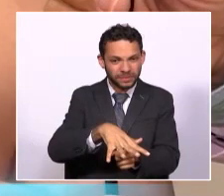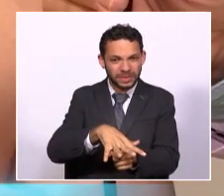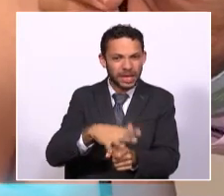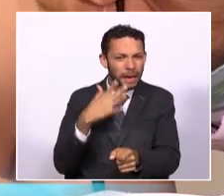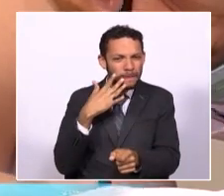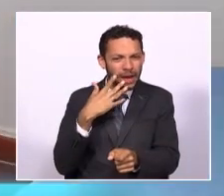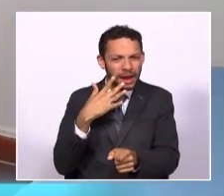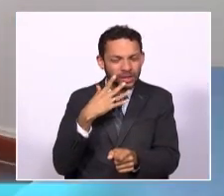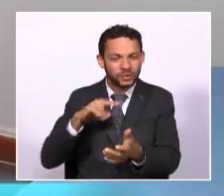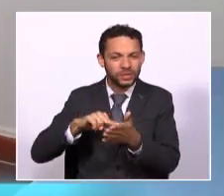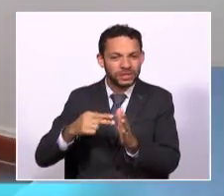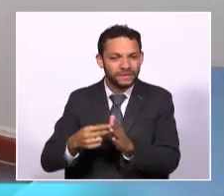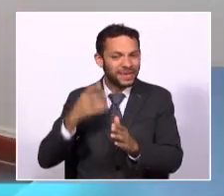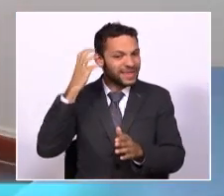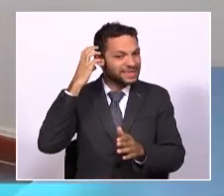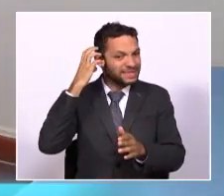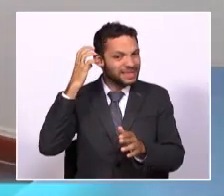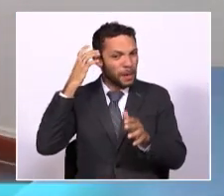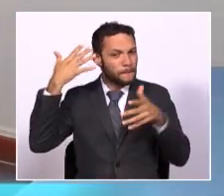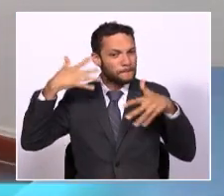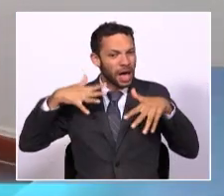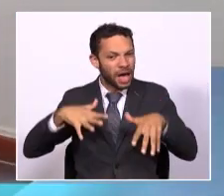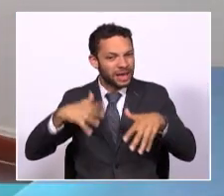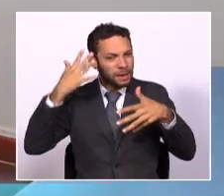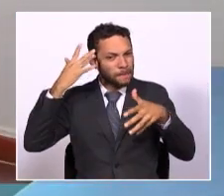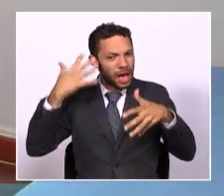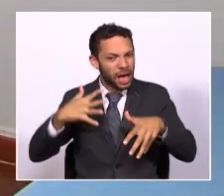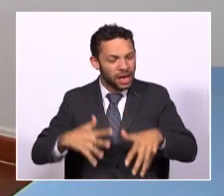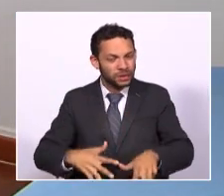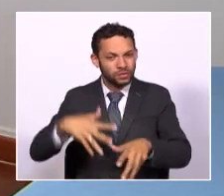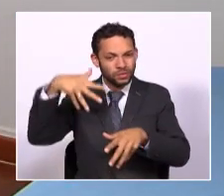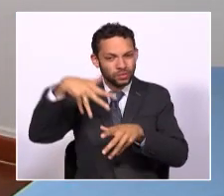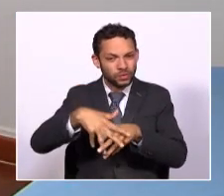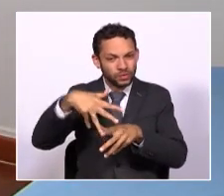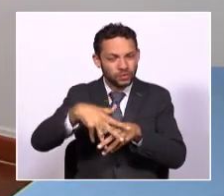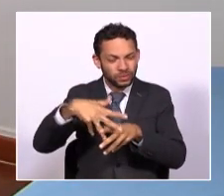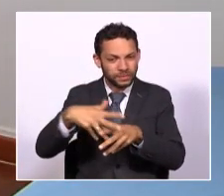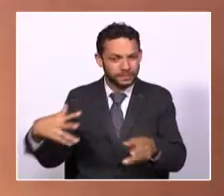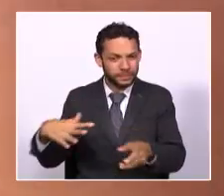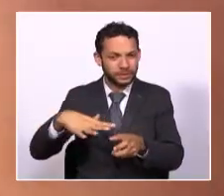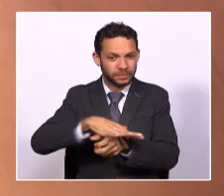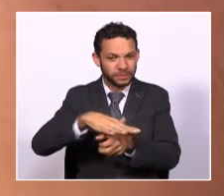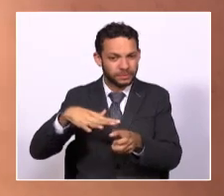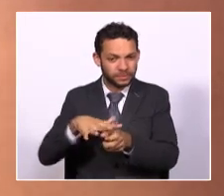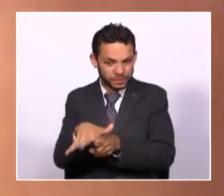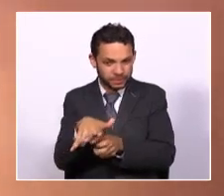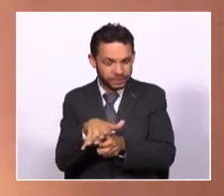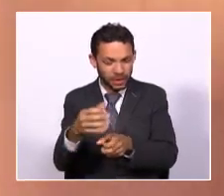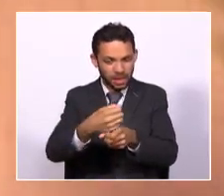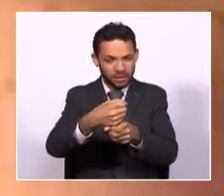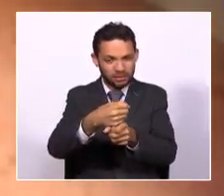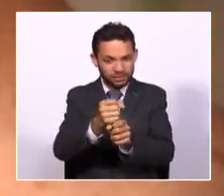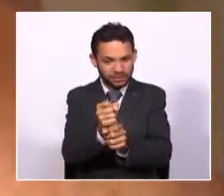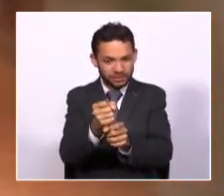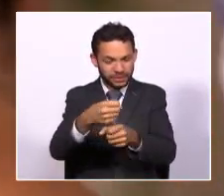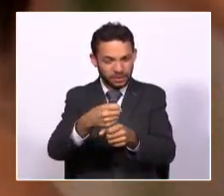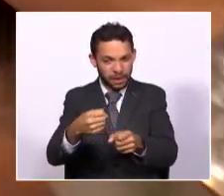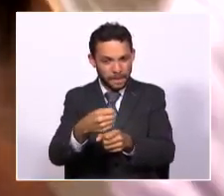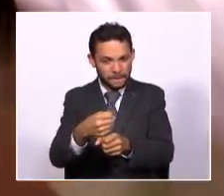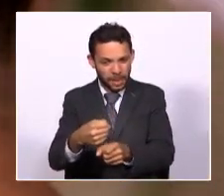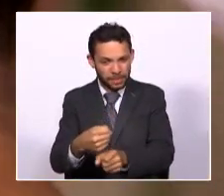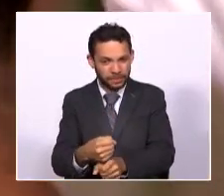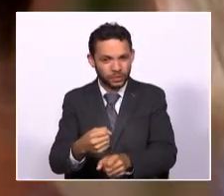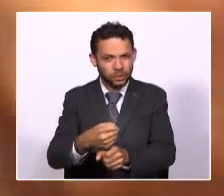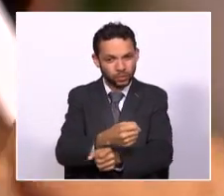amarillitas son las prolongaciones del cerebro. Esta es la basecita del cráneo y toda